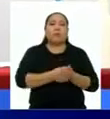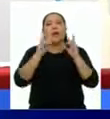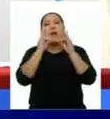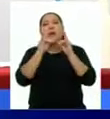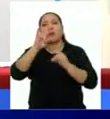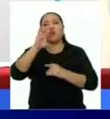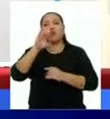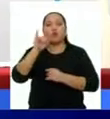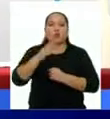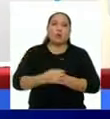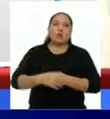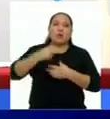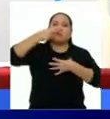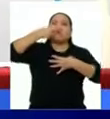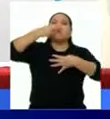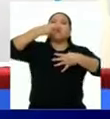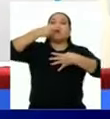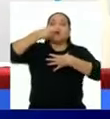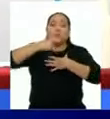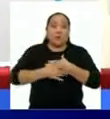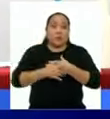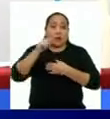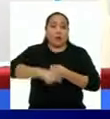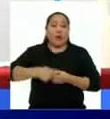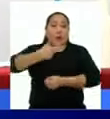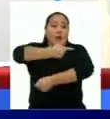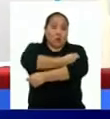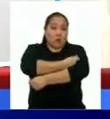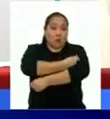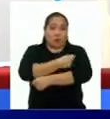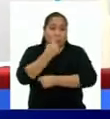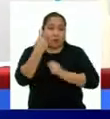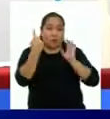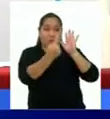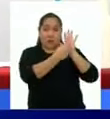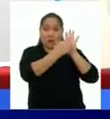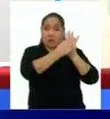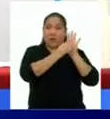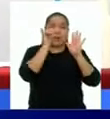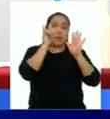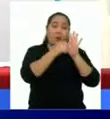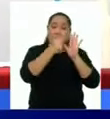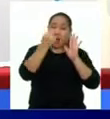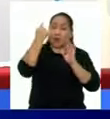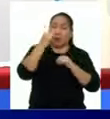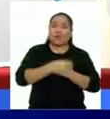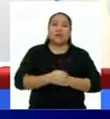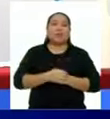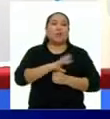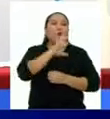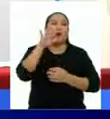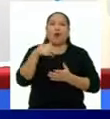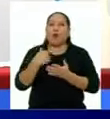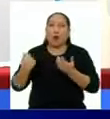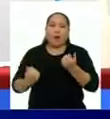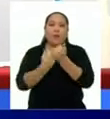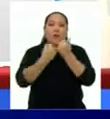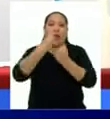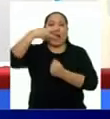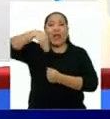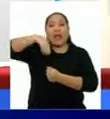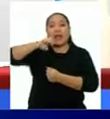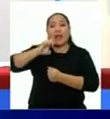ver aquí en esta lámina todo el apoyo que el MEF les ha ofrecido con el dinero